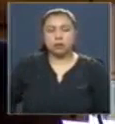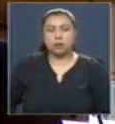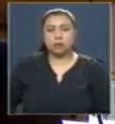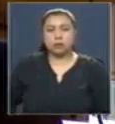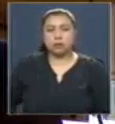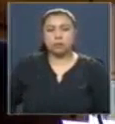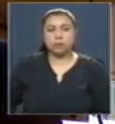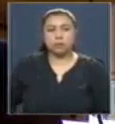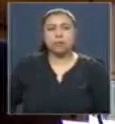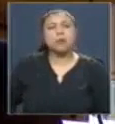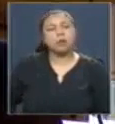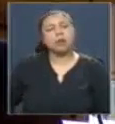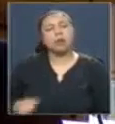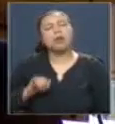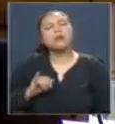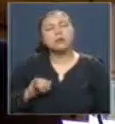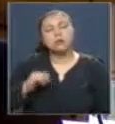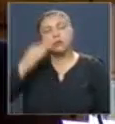estamos frente a una situación